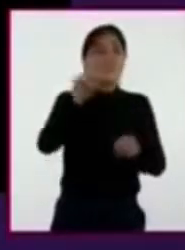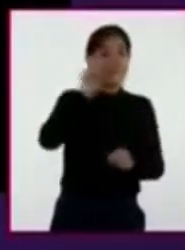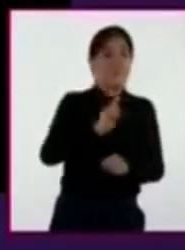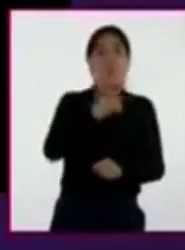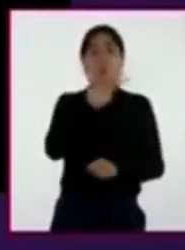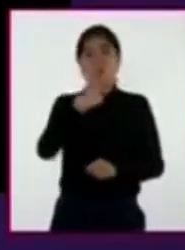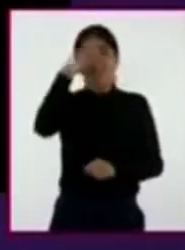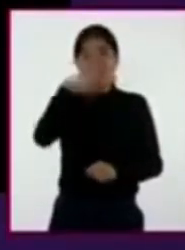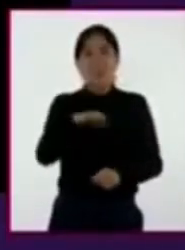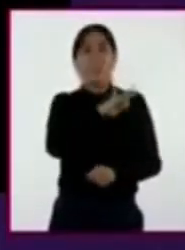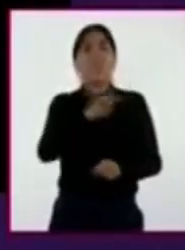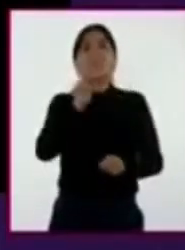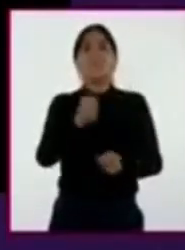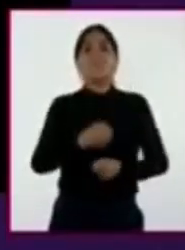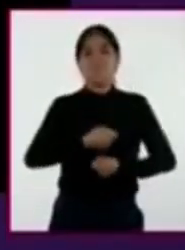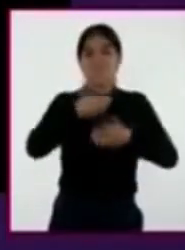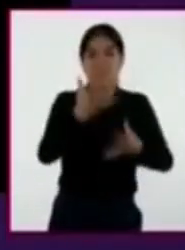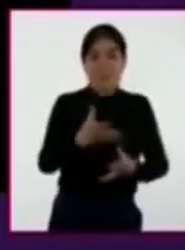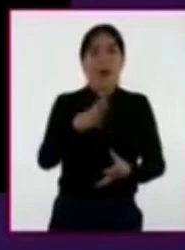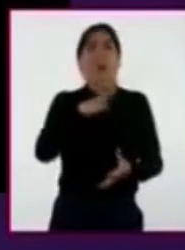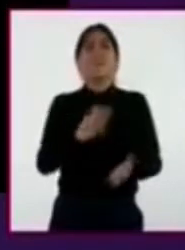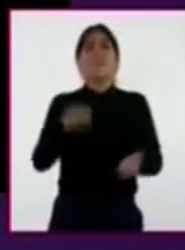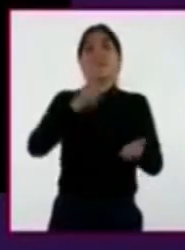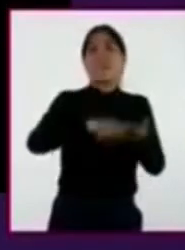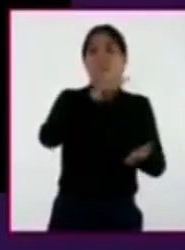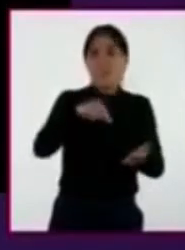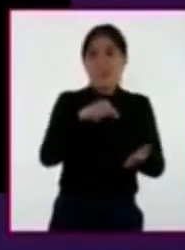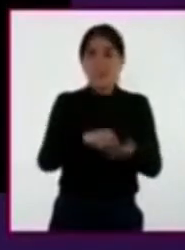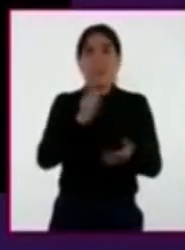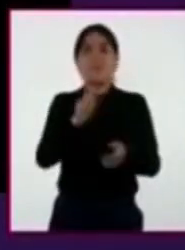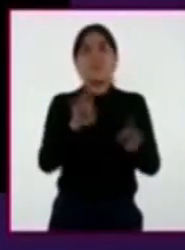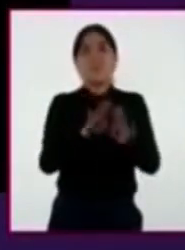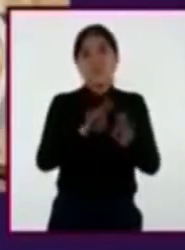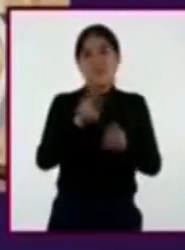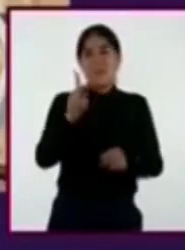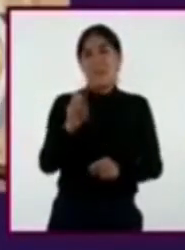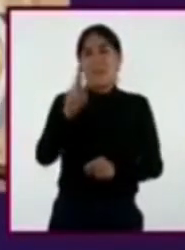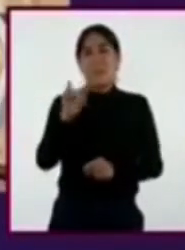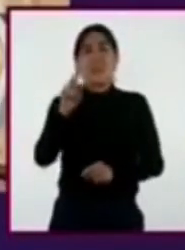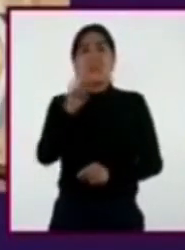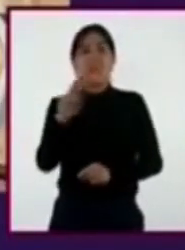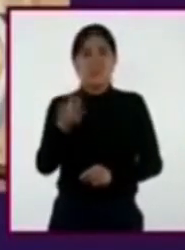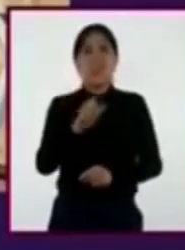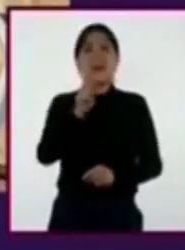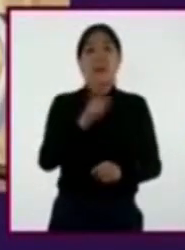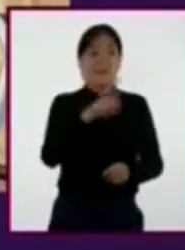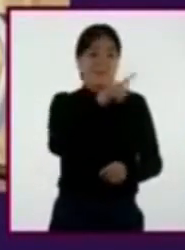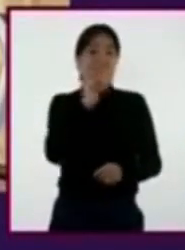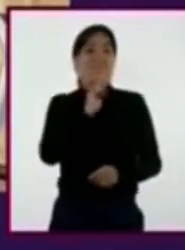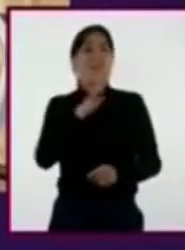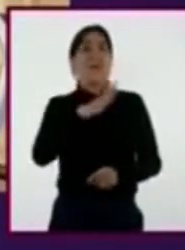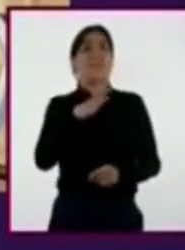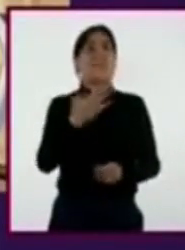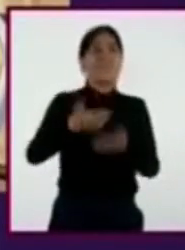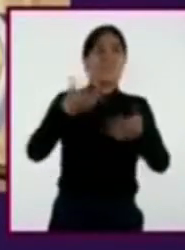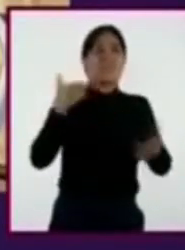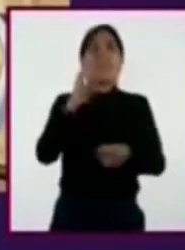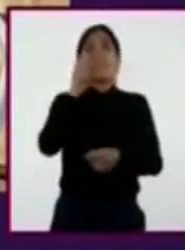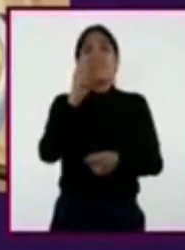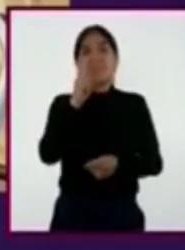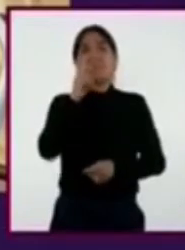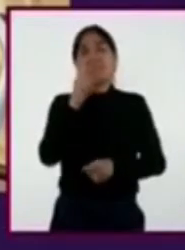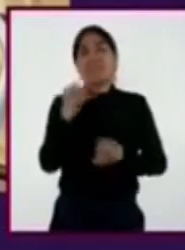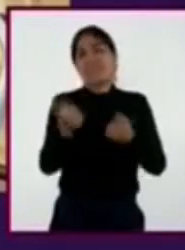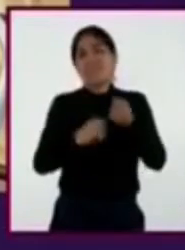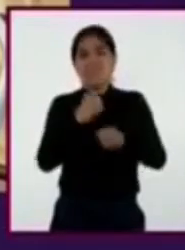pueden decir que han tenido todo un espacio en el centro de George Pompidou? Cuando ella tenía apenas 30 y tantos, ¿no? Era muy